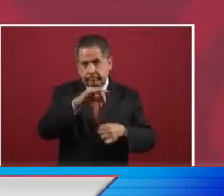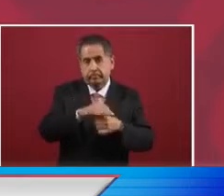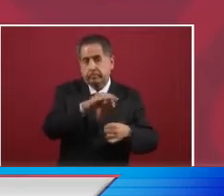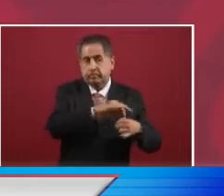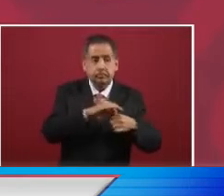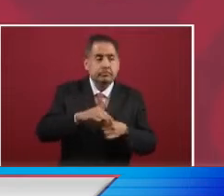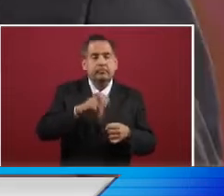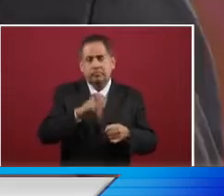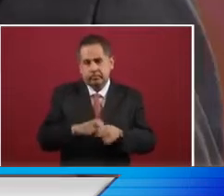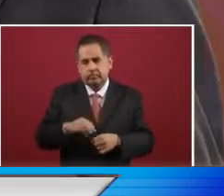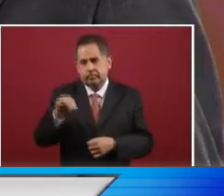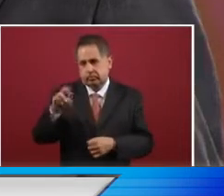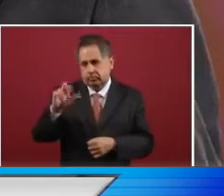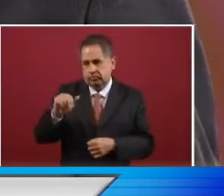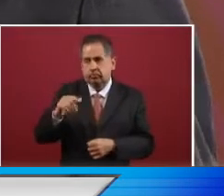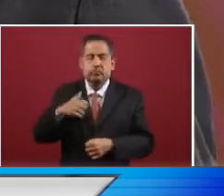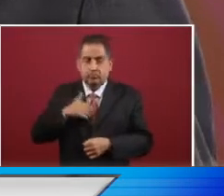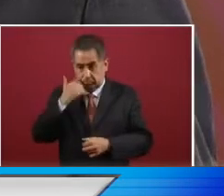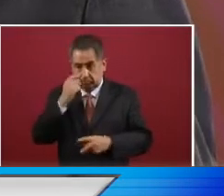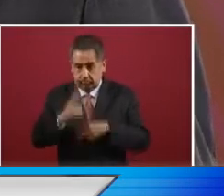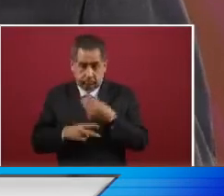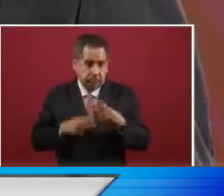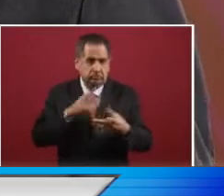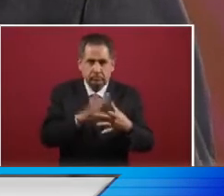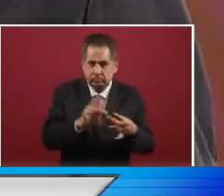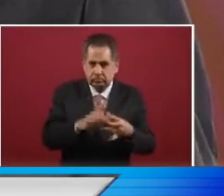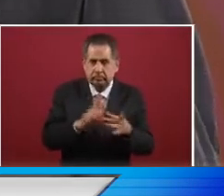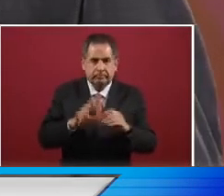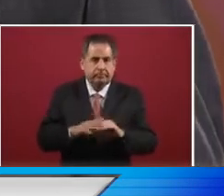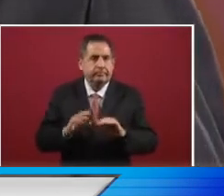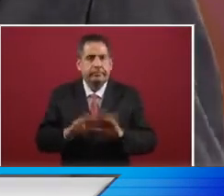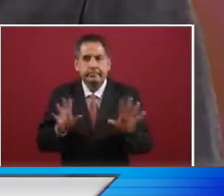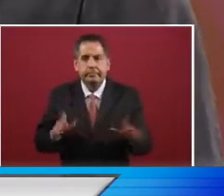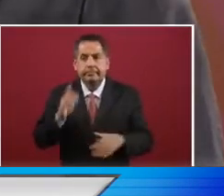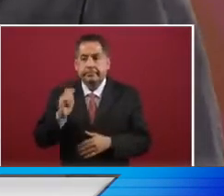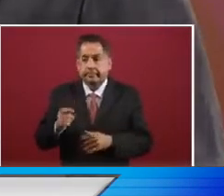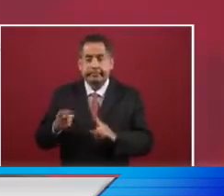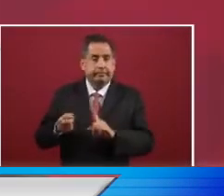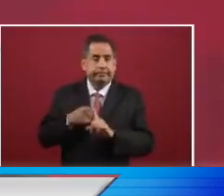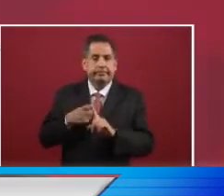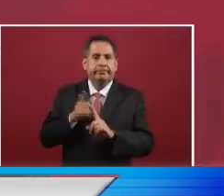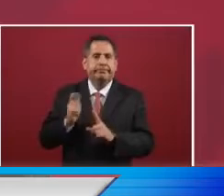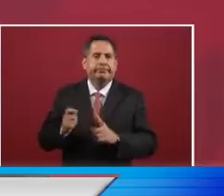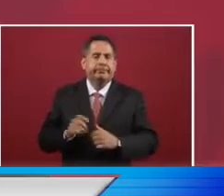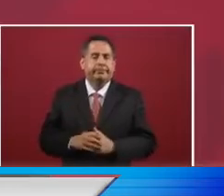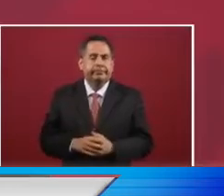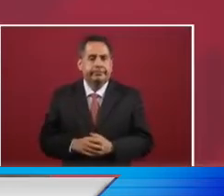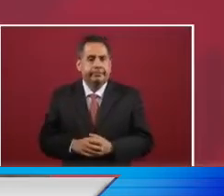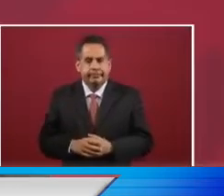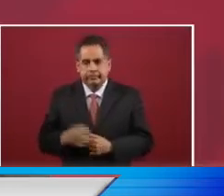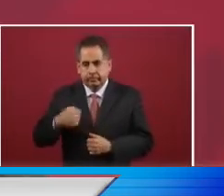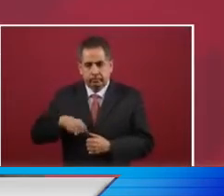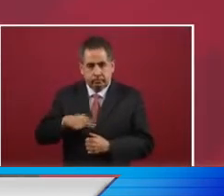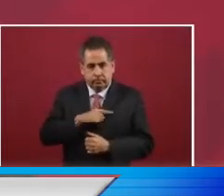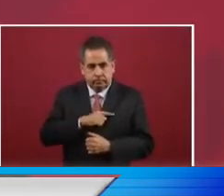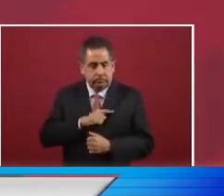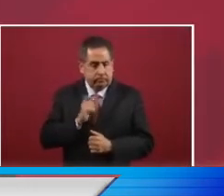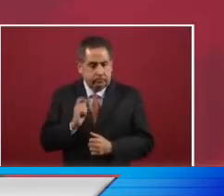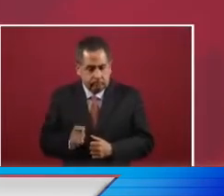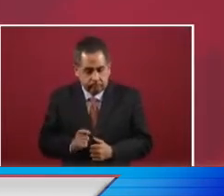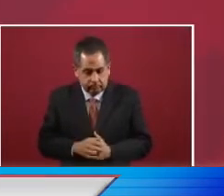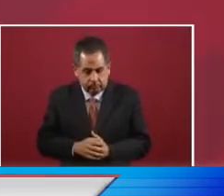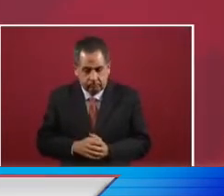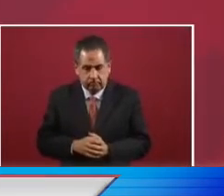La ambición del poder por el poder es lo que provoca que un partido se destruya. Si Morena se echara a perder, renunciaría y pediría que le cambiaran